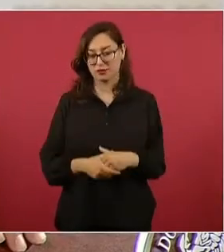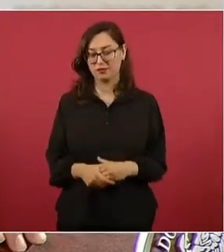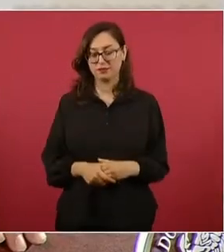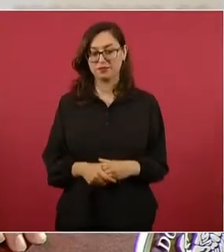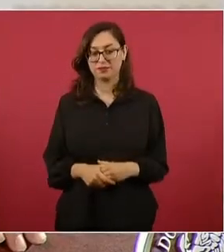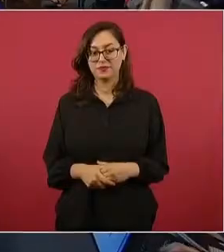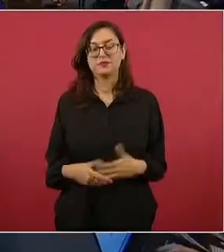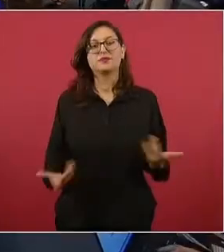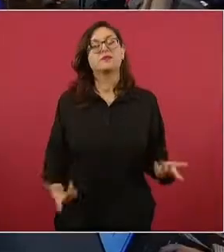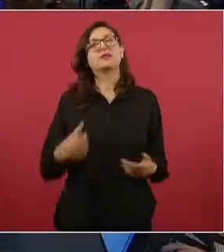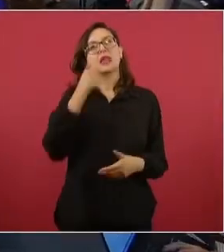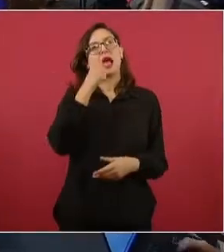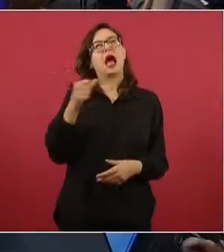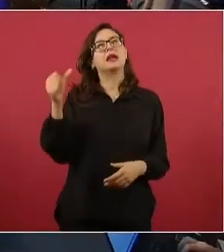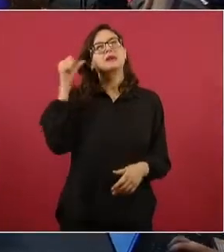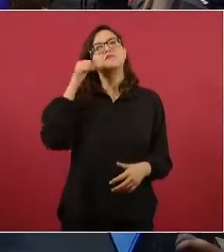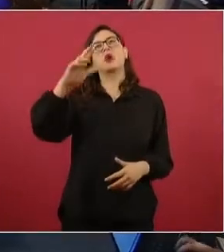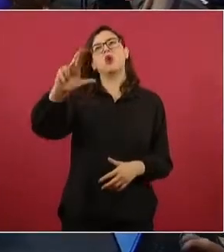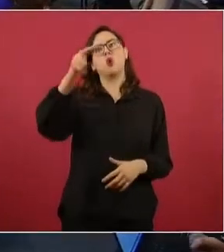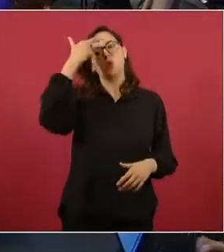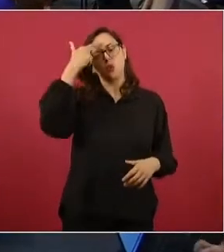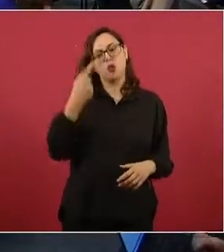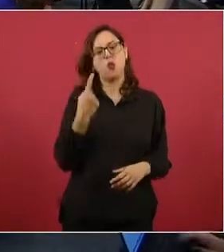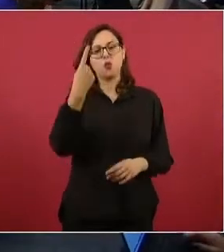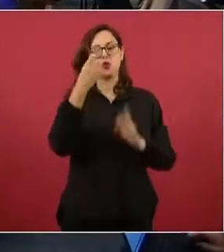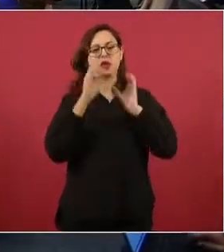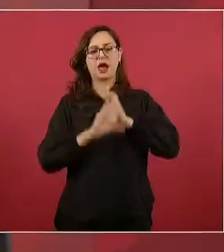yo una canción que me gustaba,